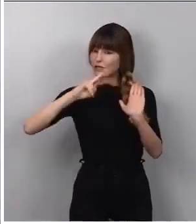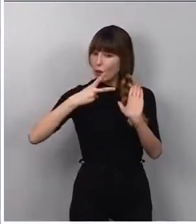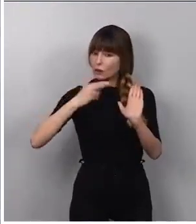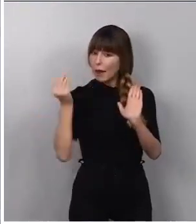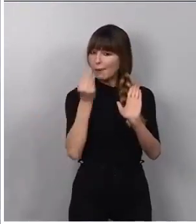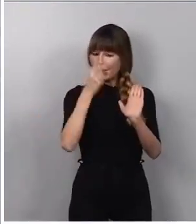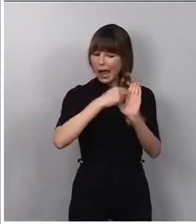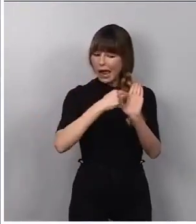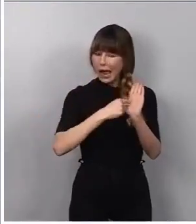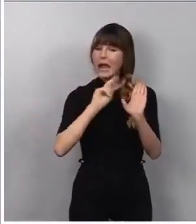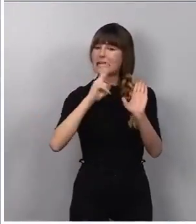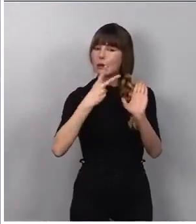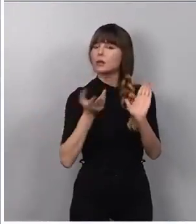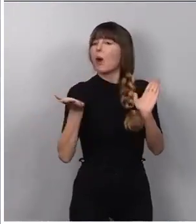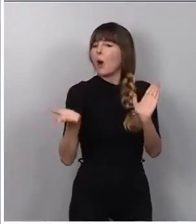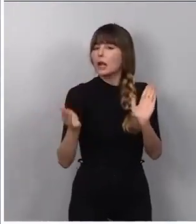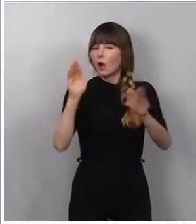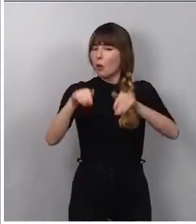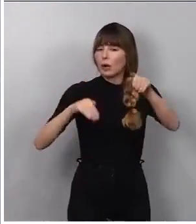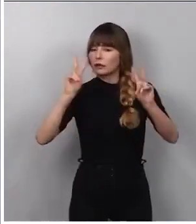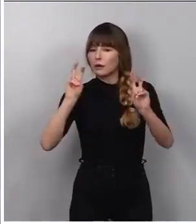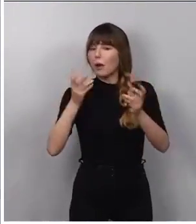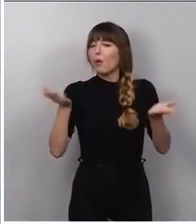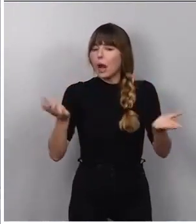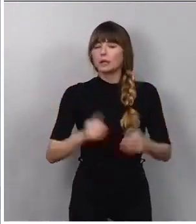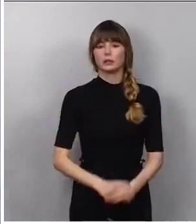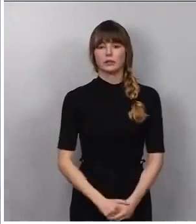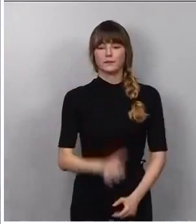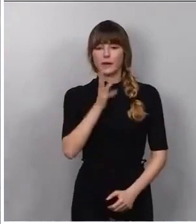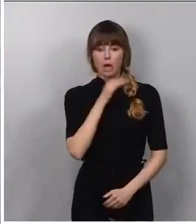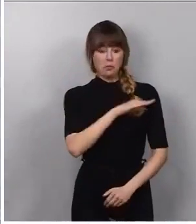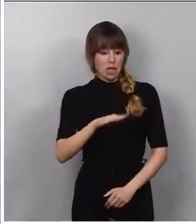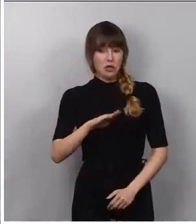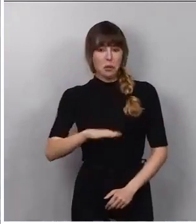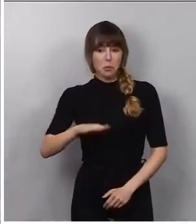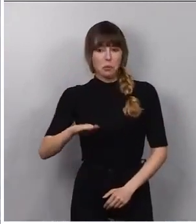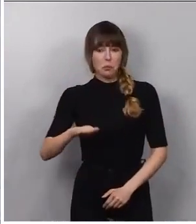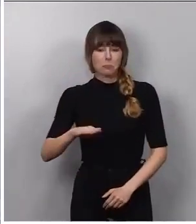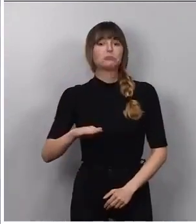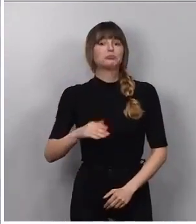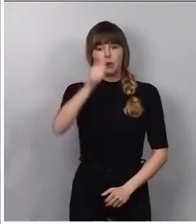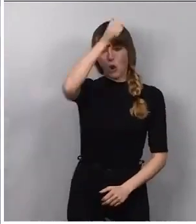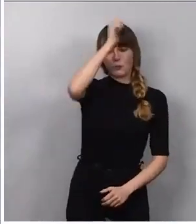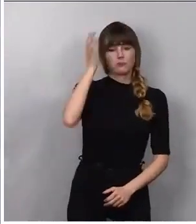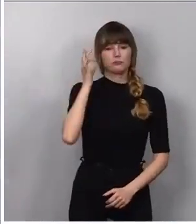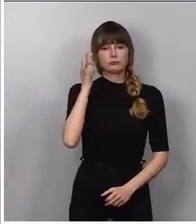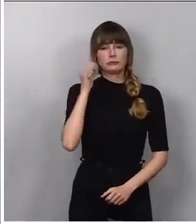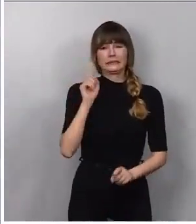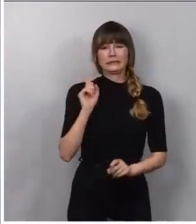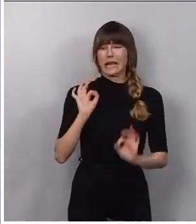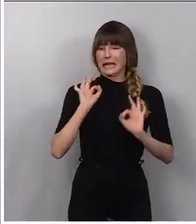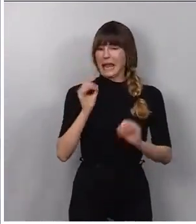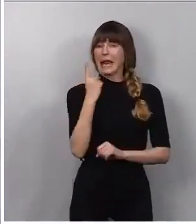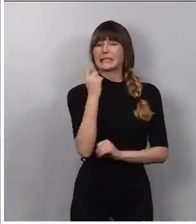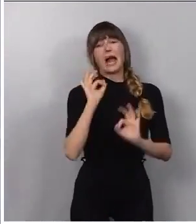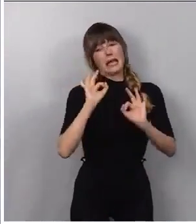hemos establecido También en esta nueva convocatoria es que ahora un niño una niña que tuviera necesidades especiales educativas